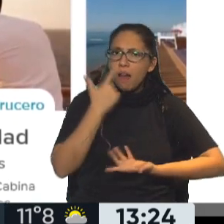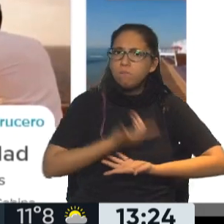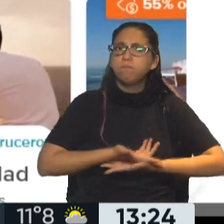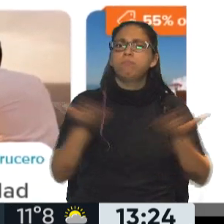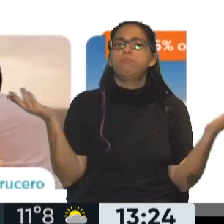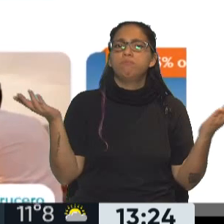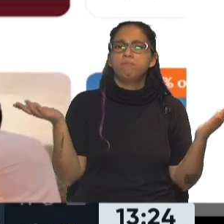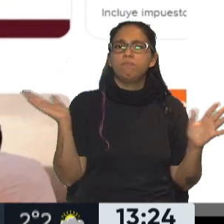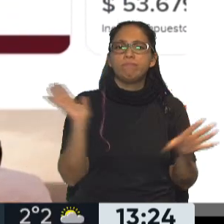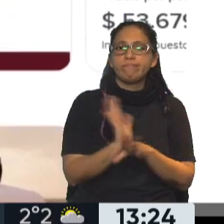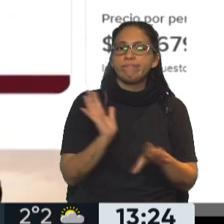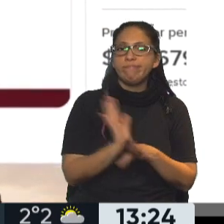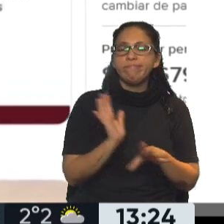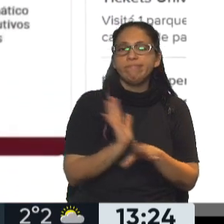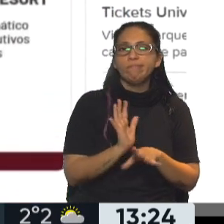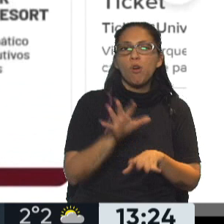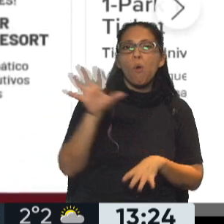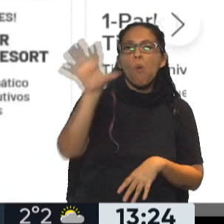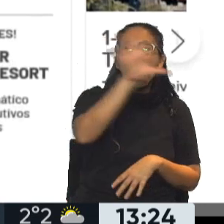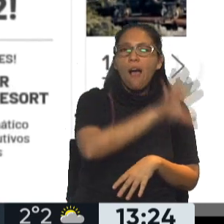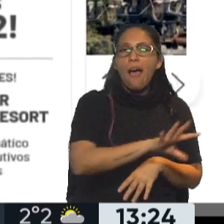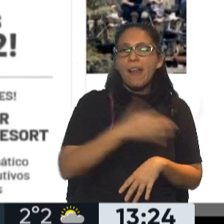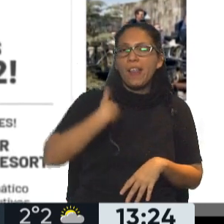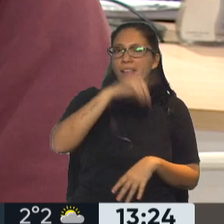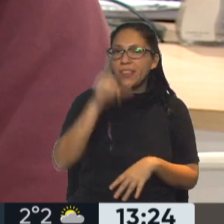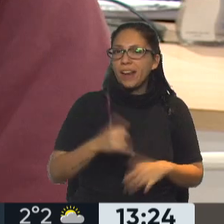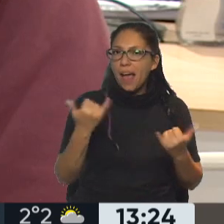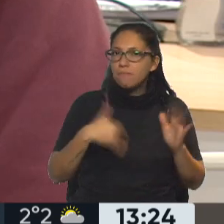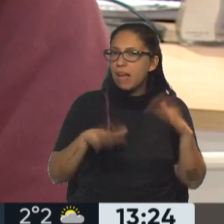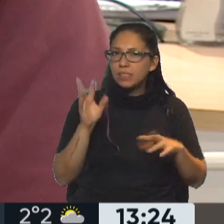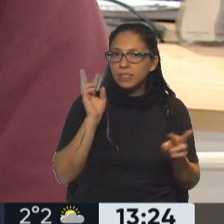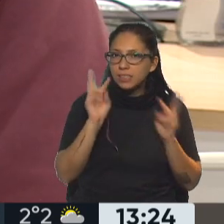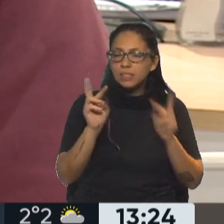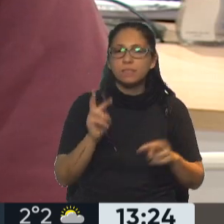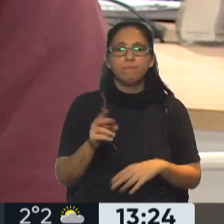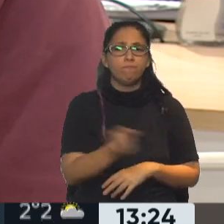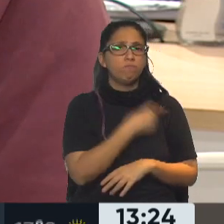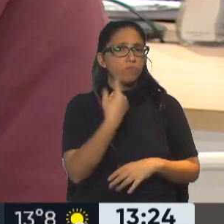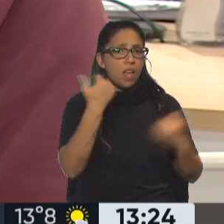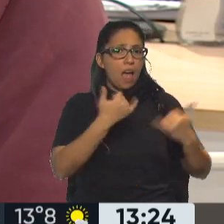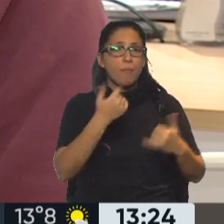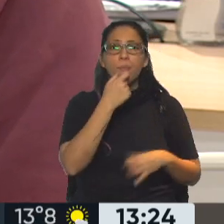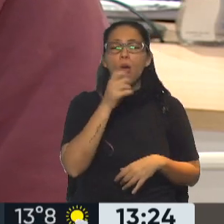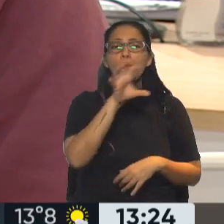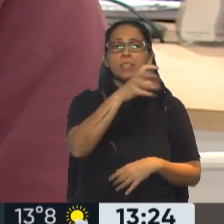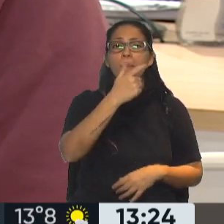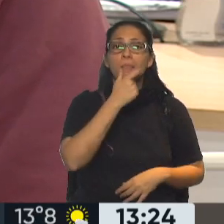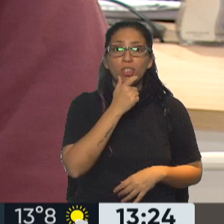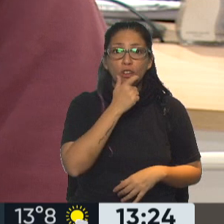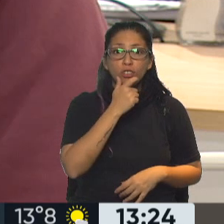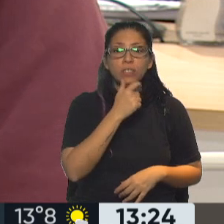las distintas alternativas y lugares turísticos que ofrece la Argentina Mira nosotros tenemos tenemos viaje a